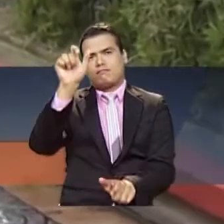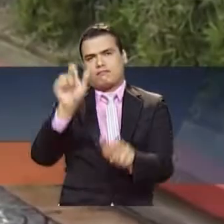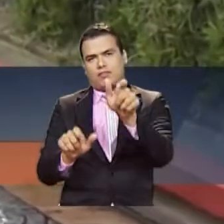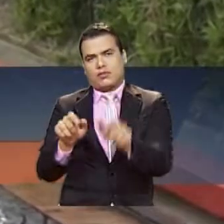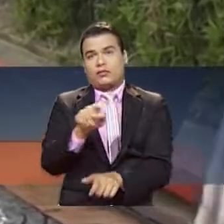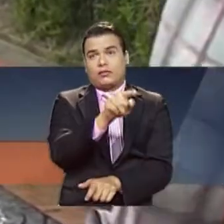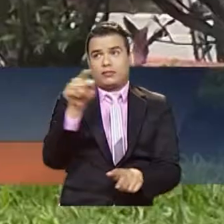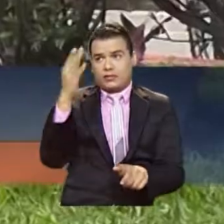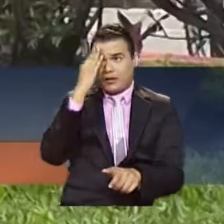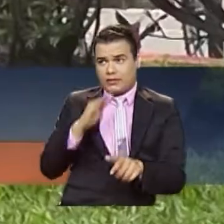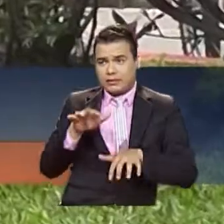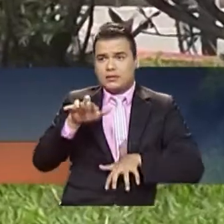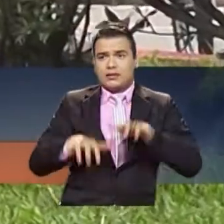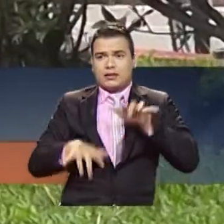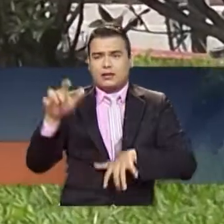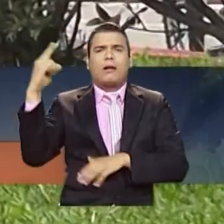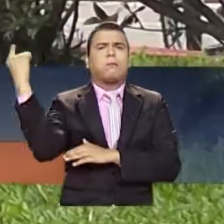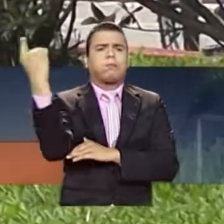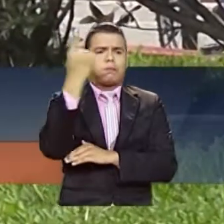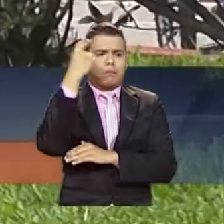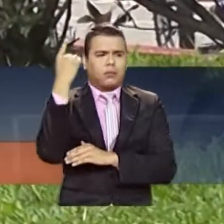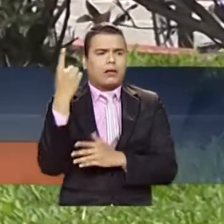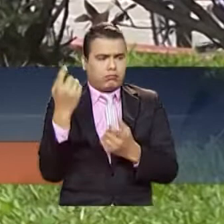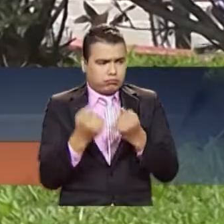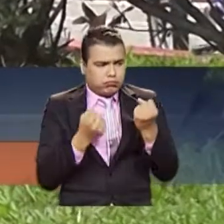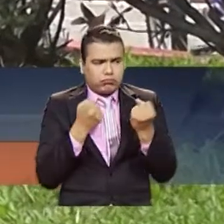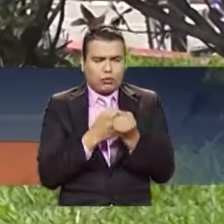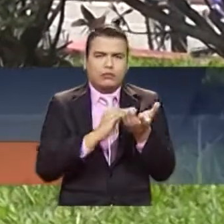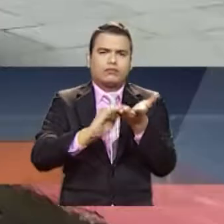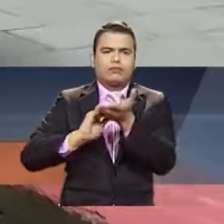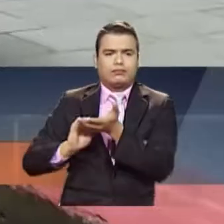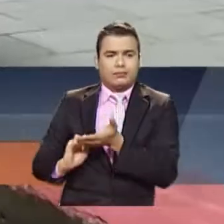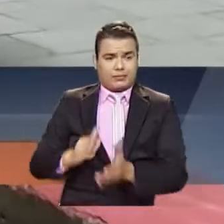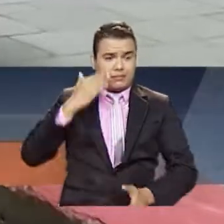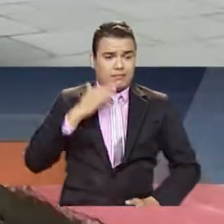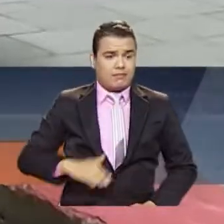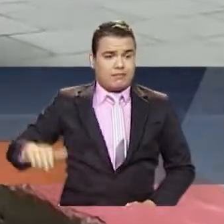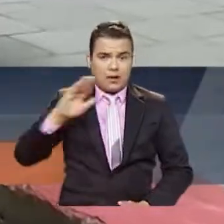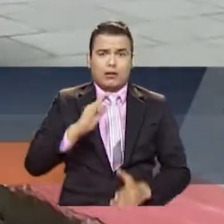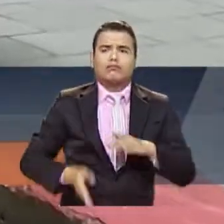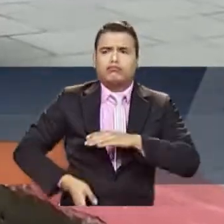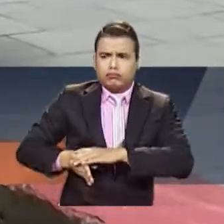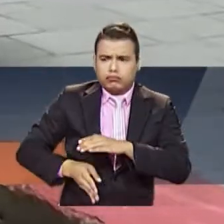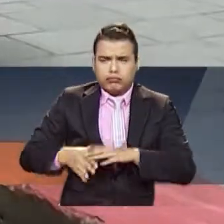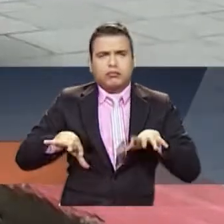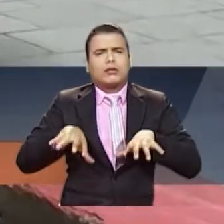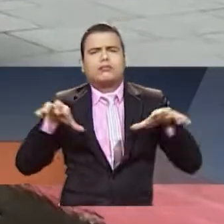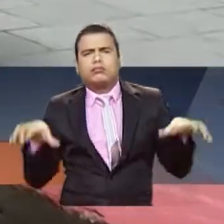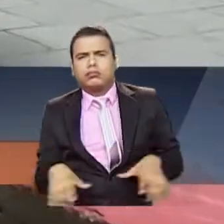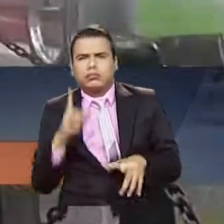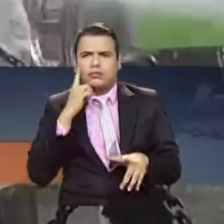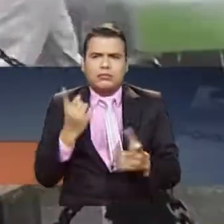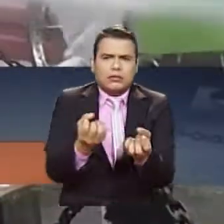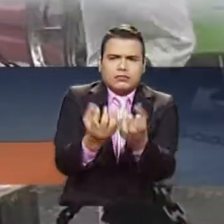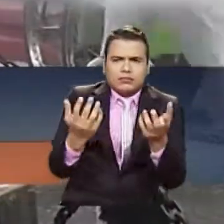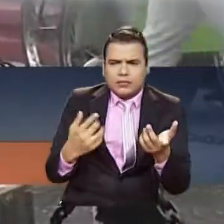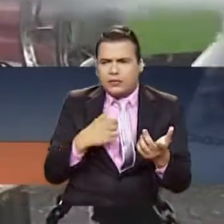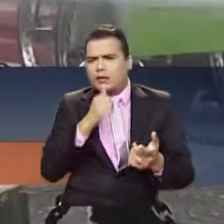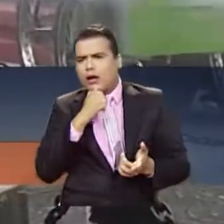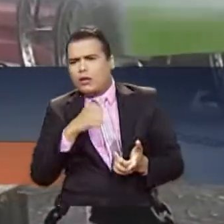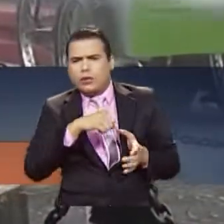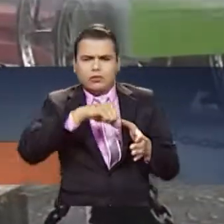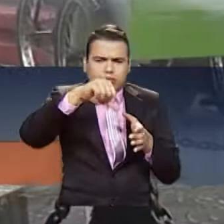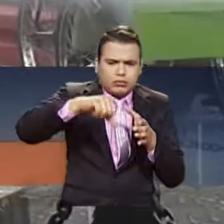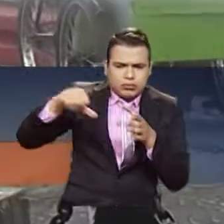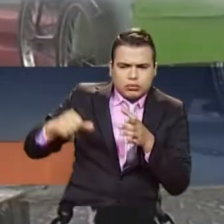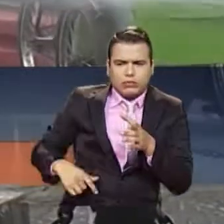ha tomado un apadrinazgo sobre el parque y de manera continua estamos haciendo actividades de siembra, de riego, de